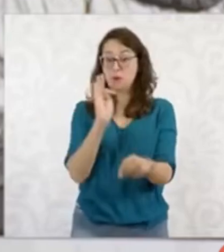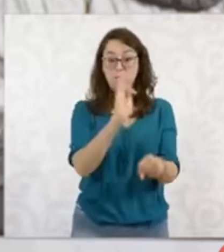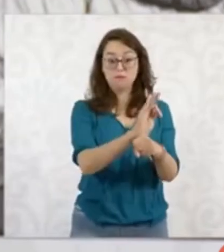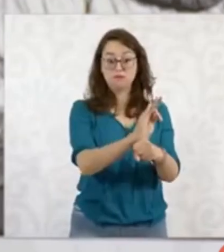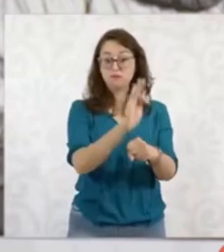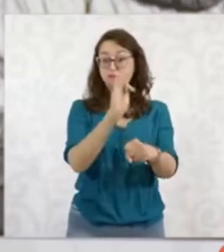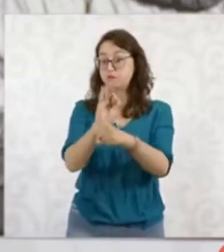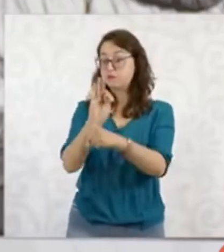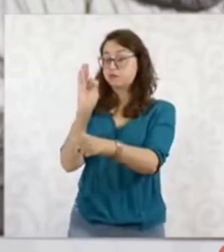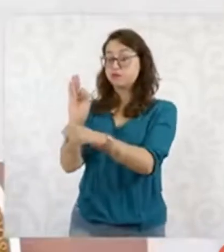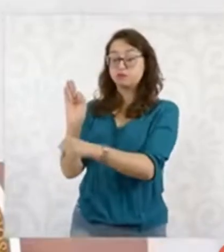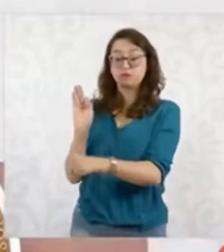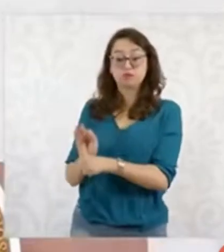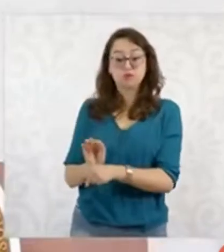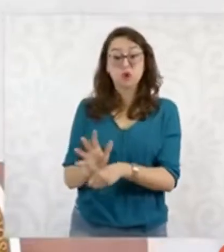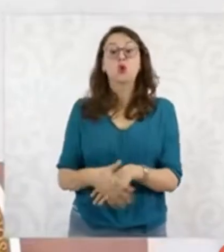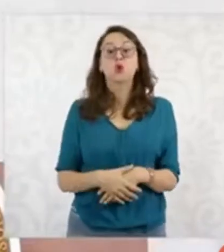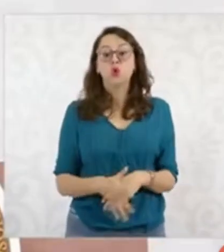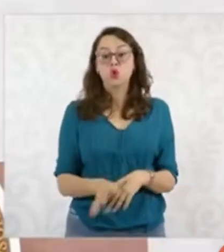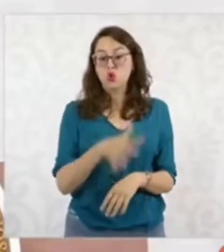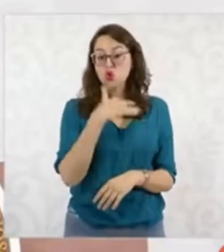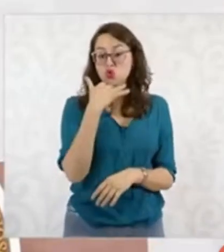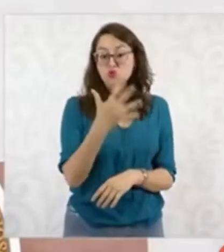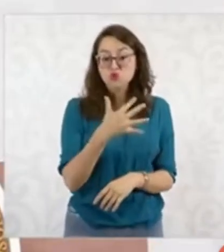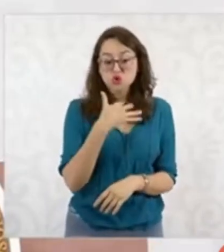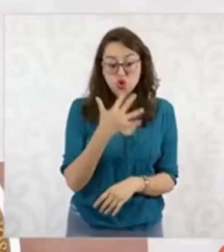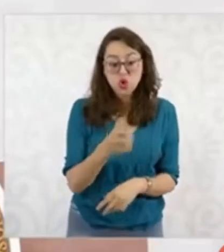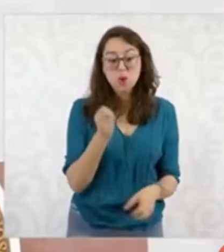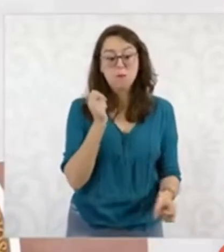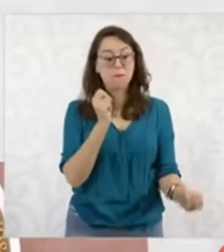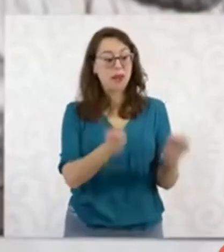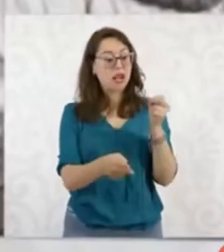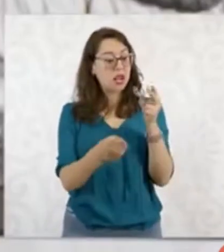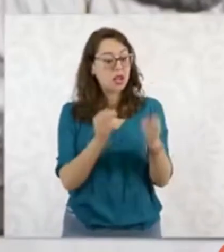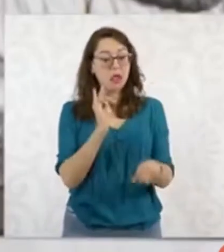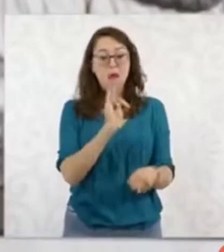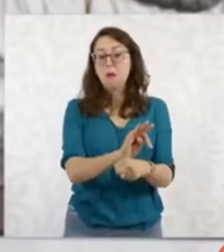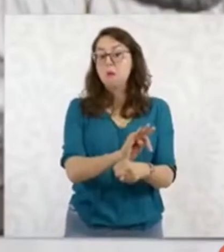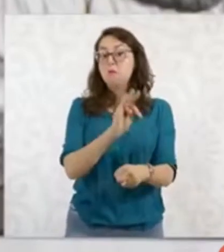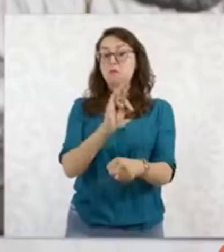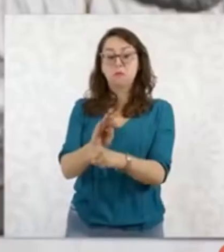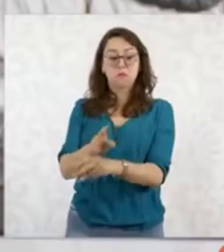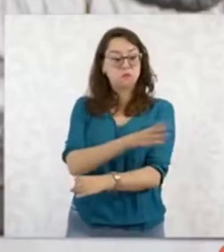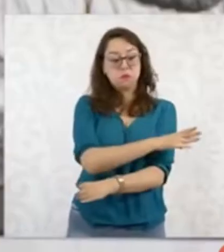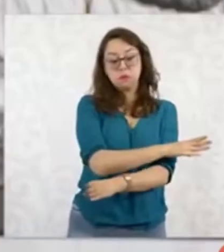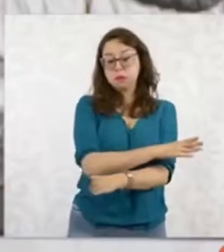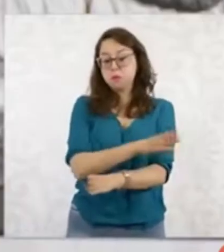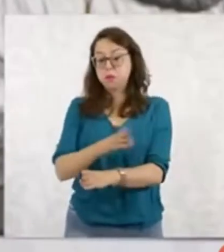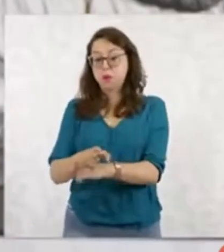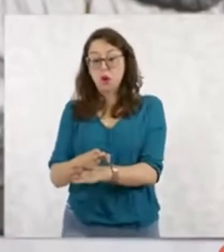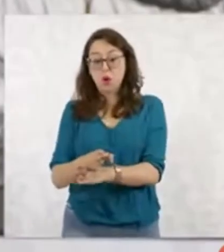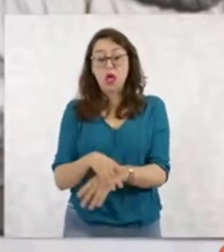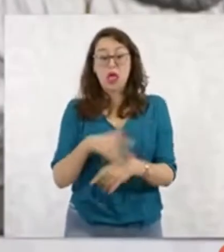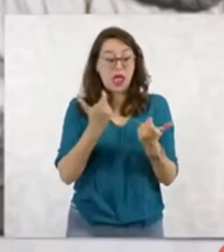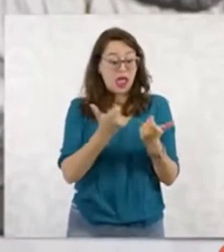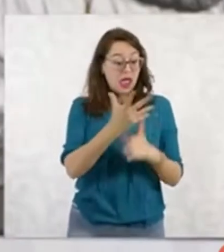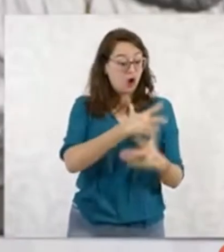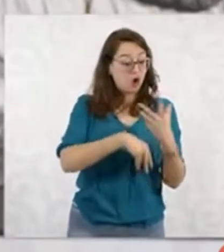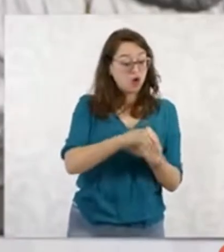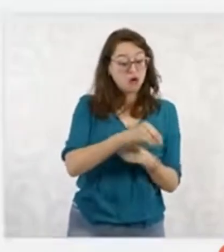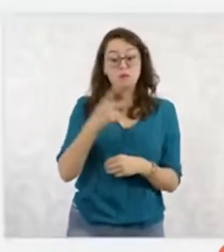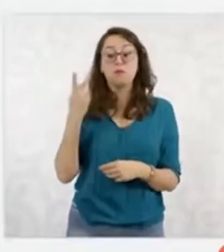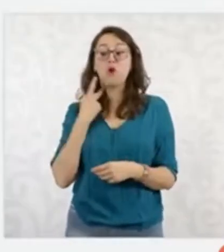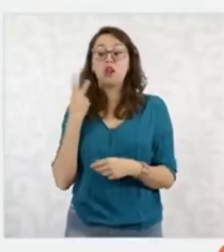corrupción y privilegios, que se dieron durante todo ese periodo, en donde no había división entre el poder económico y el